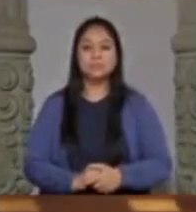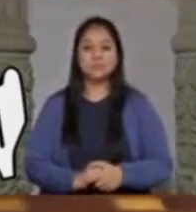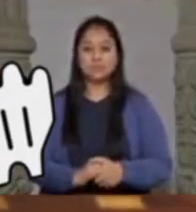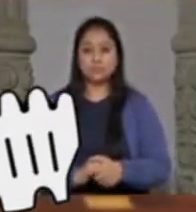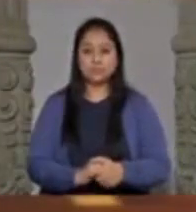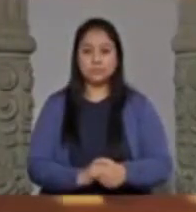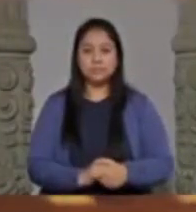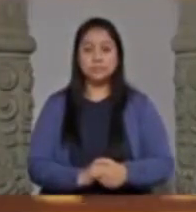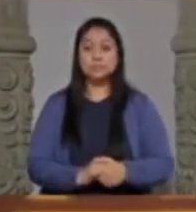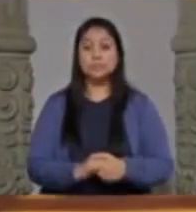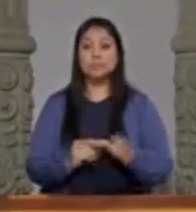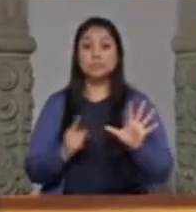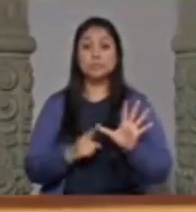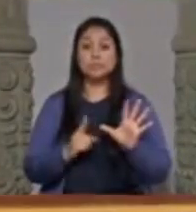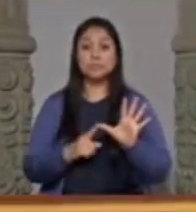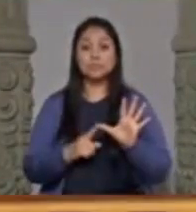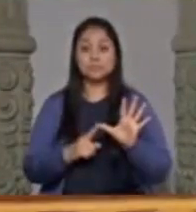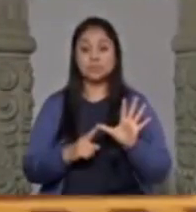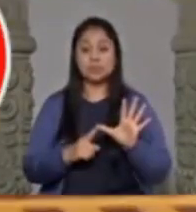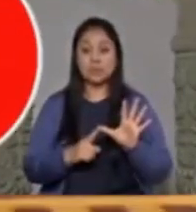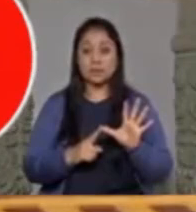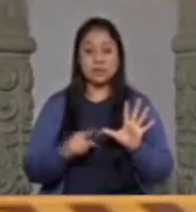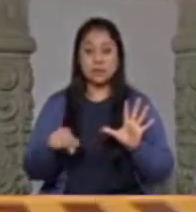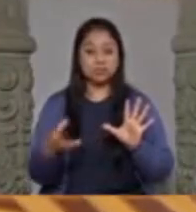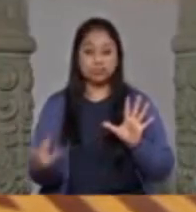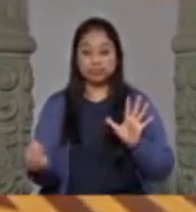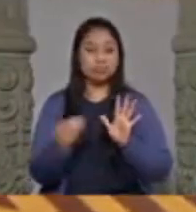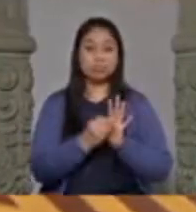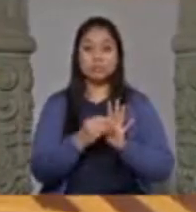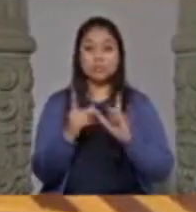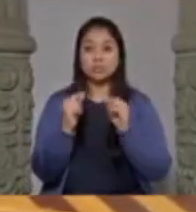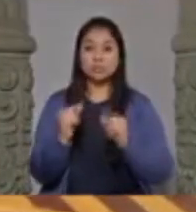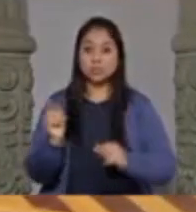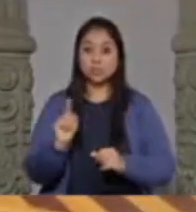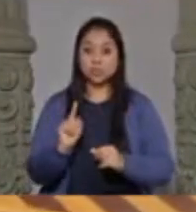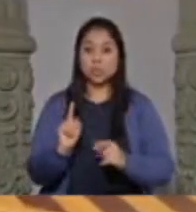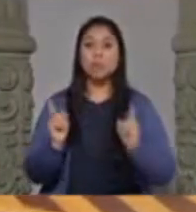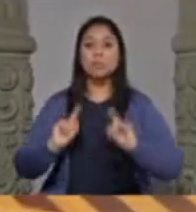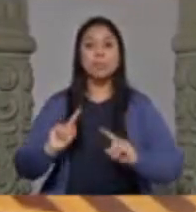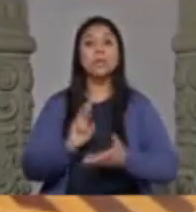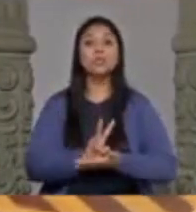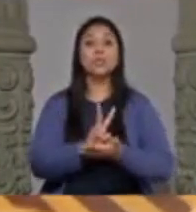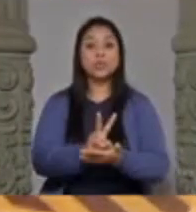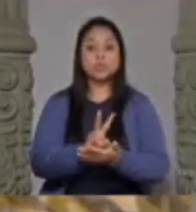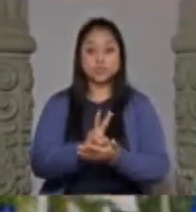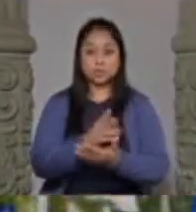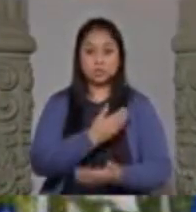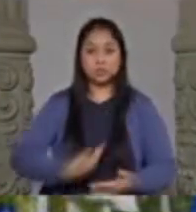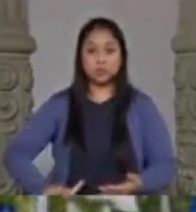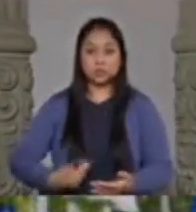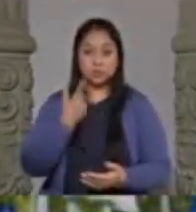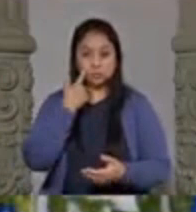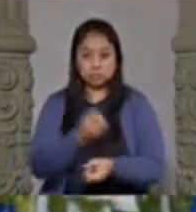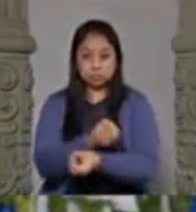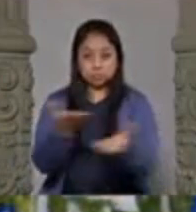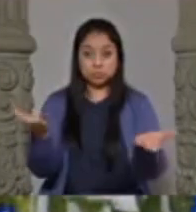Y un quinto elemento que no está dentro del presupuesto, pero es una voluntad del gobierno tirarlo a la